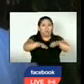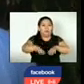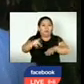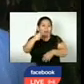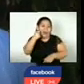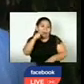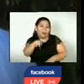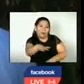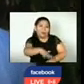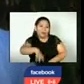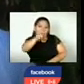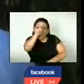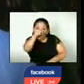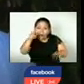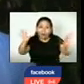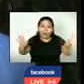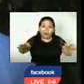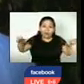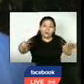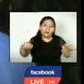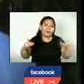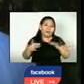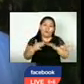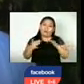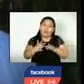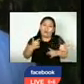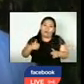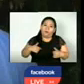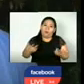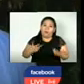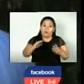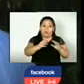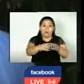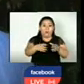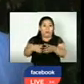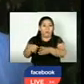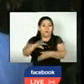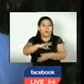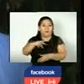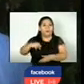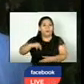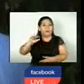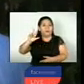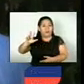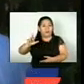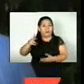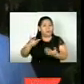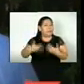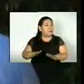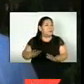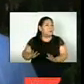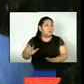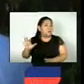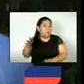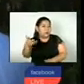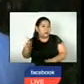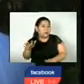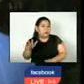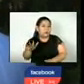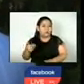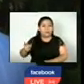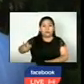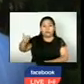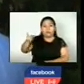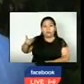y lastimosamente también nos tocó a nosotros en esta oportunidad tres familias que desde hace aproximadamente unos